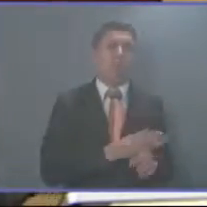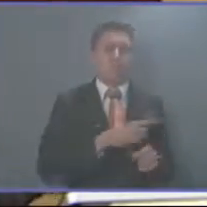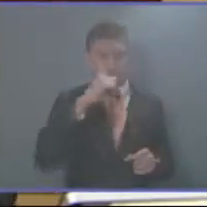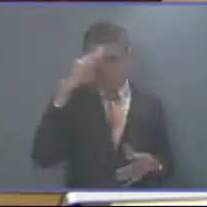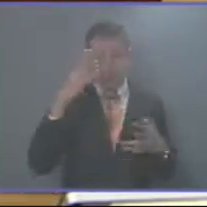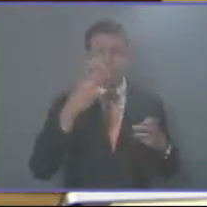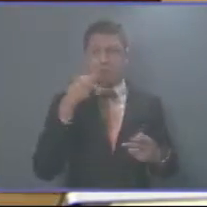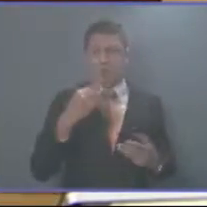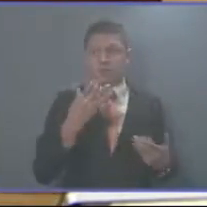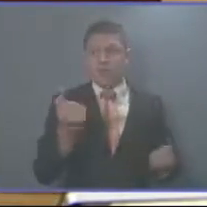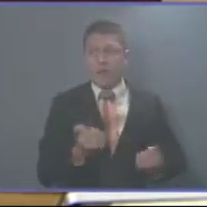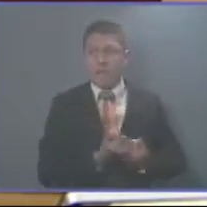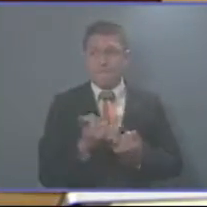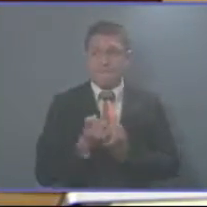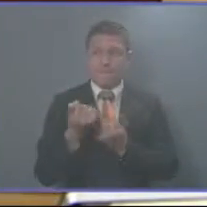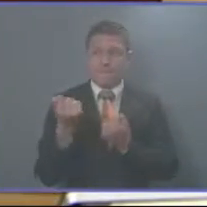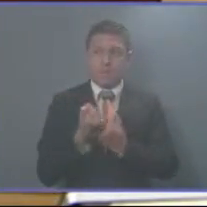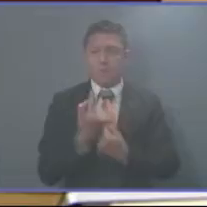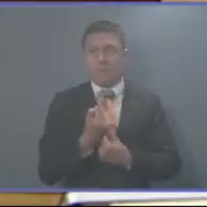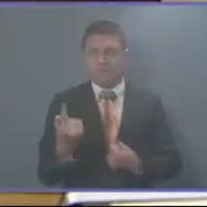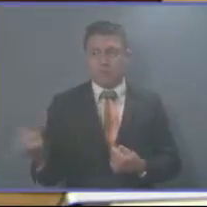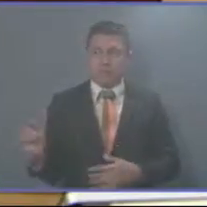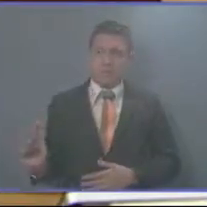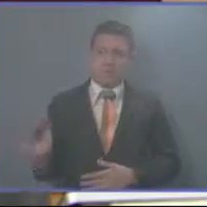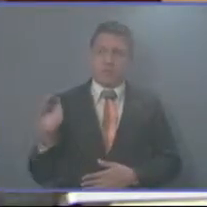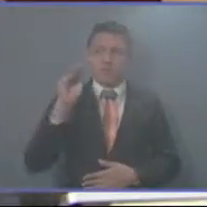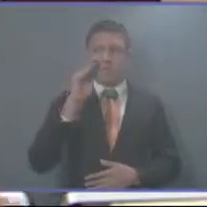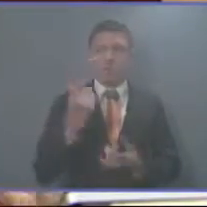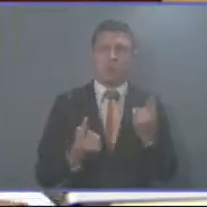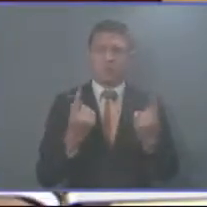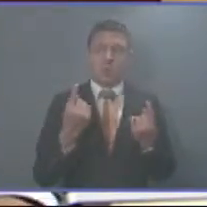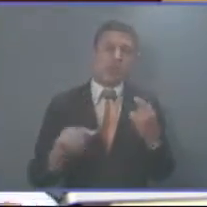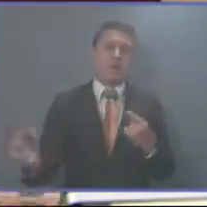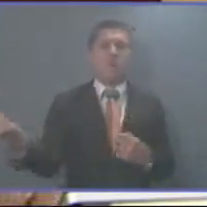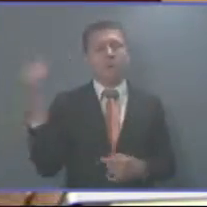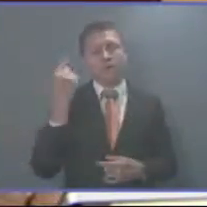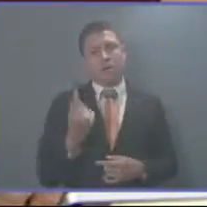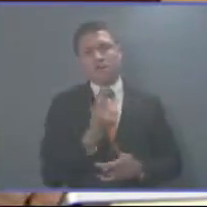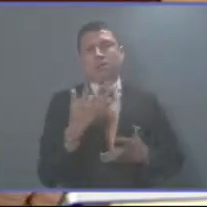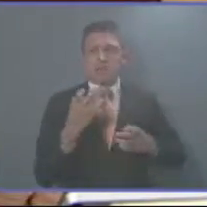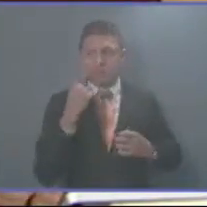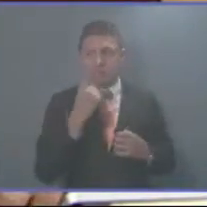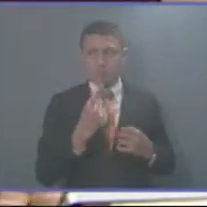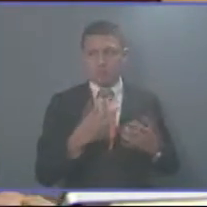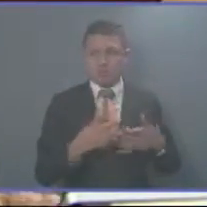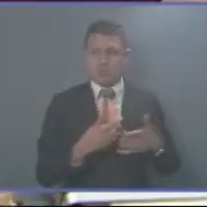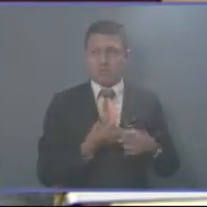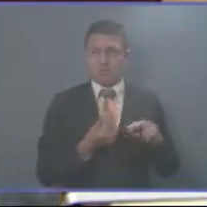la seguridad de los viajeros y cuáles están interesados en las ganancias de las